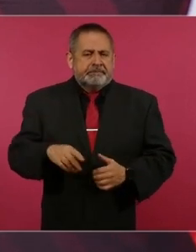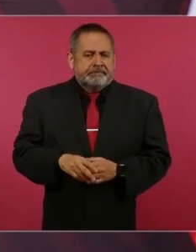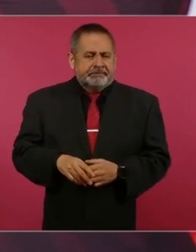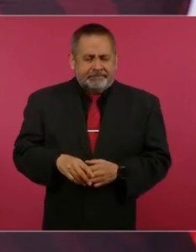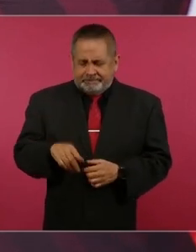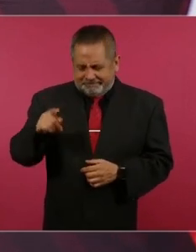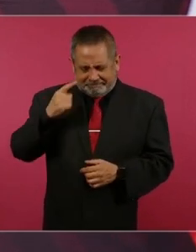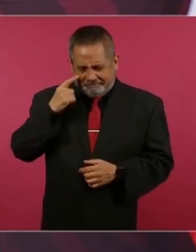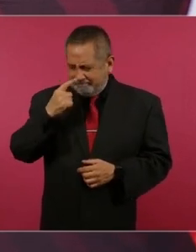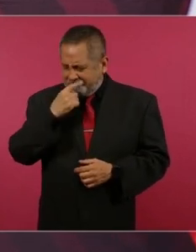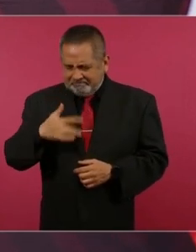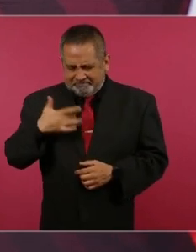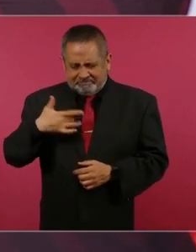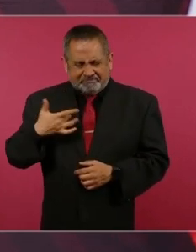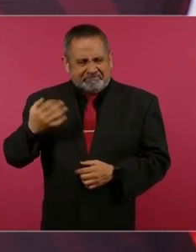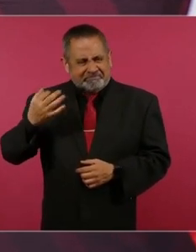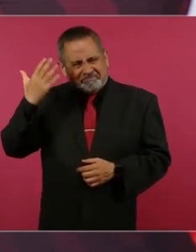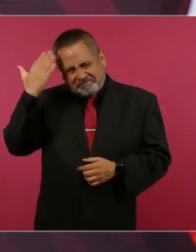tiene un instinto certero